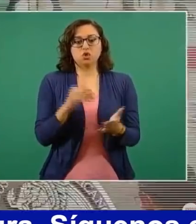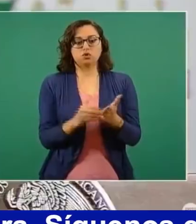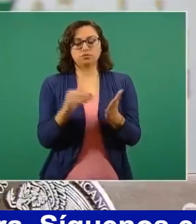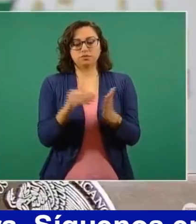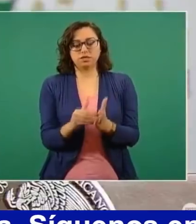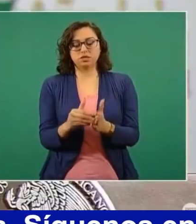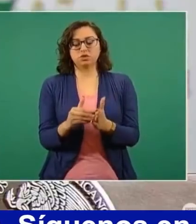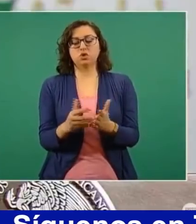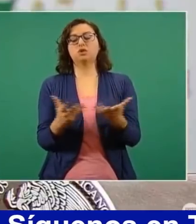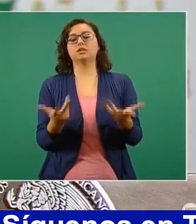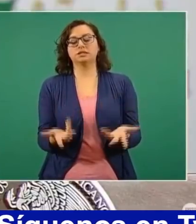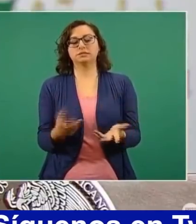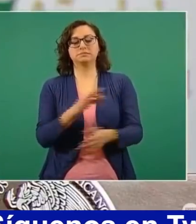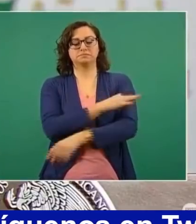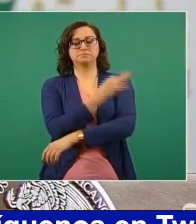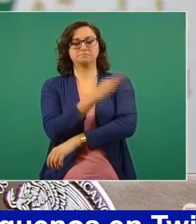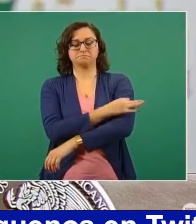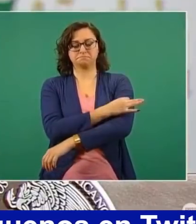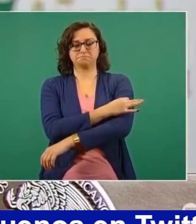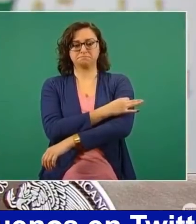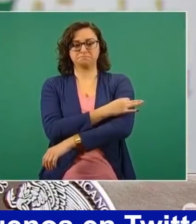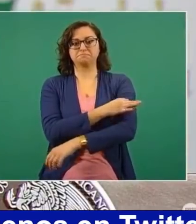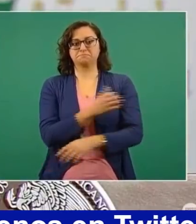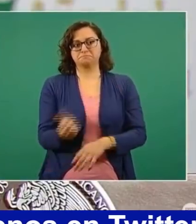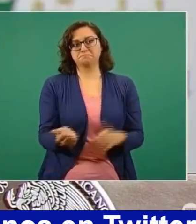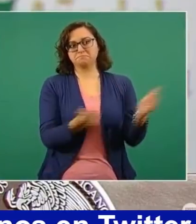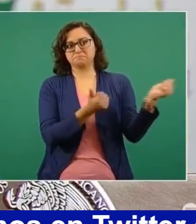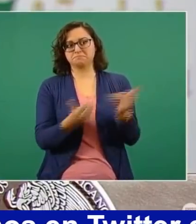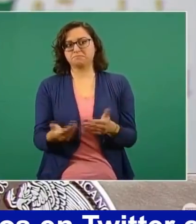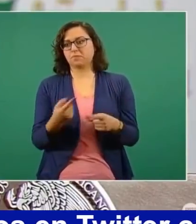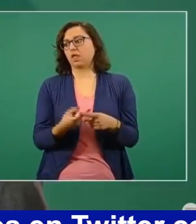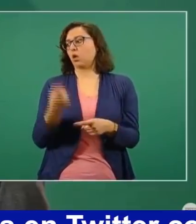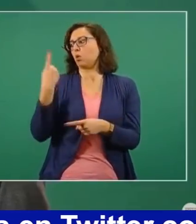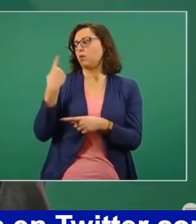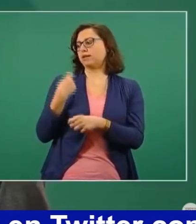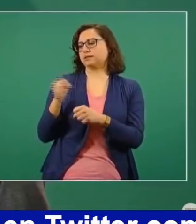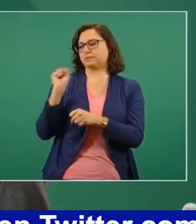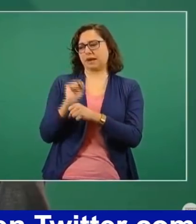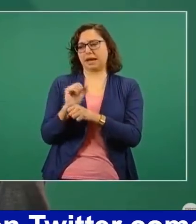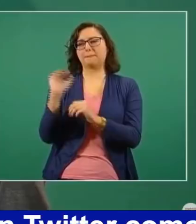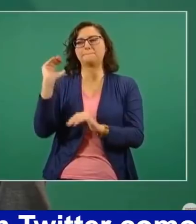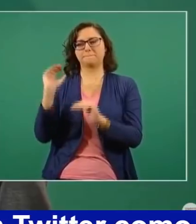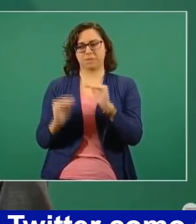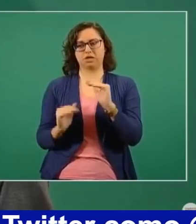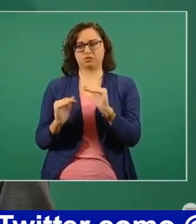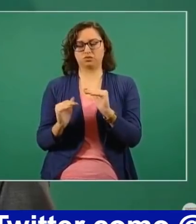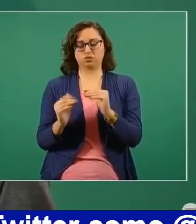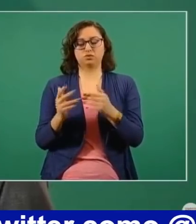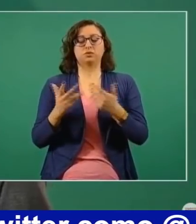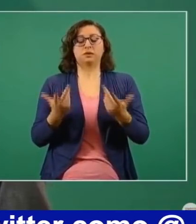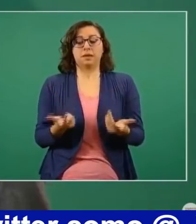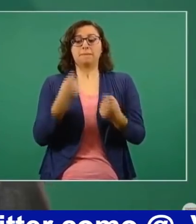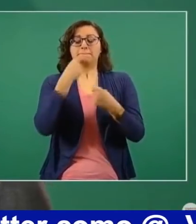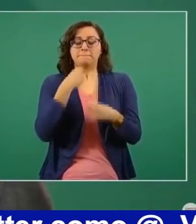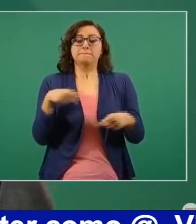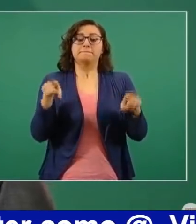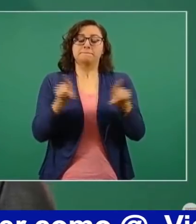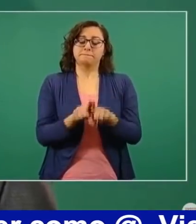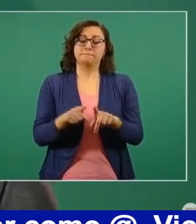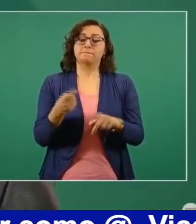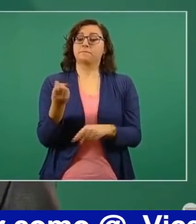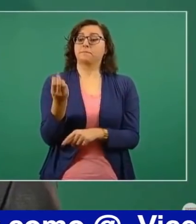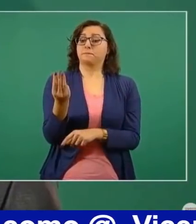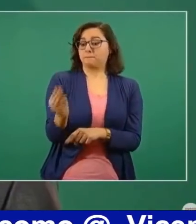2.637.100 dosis, esto es un poco más que lo que recibimos la semana pasada, y se estima que a partir de mayo